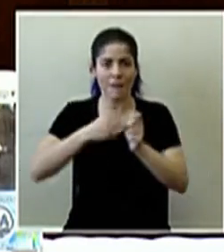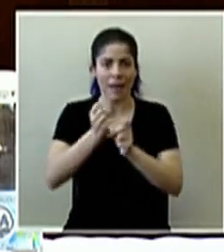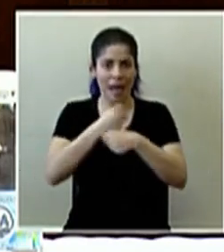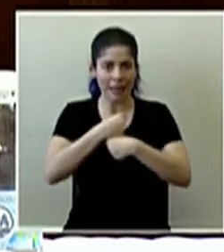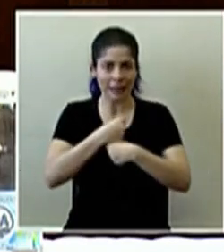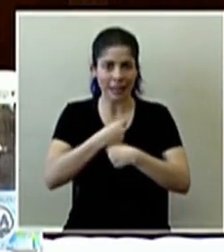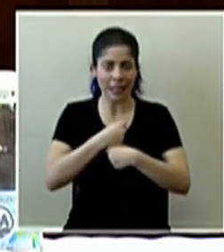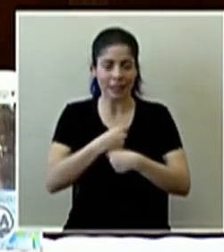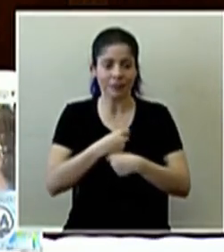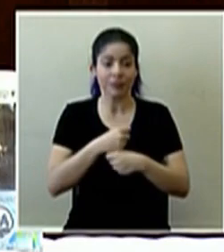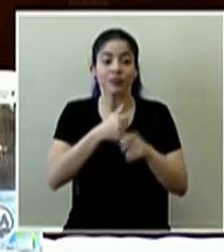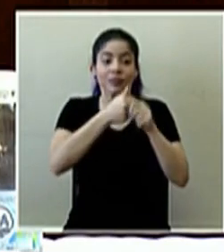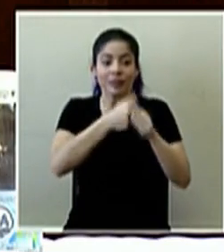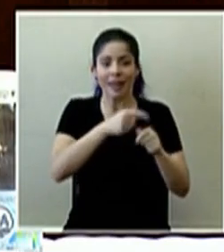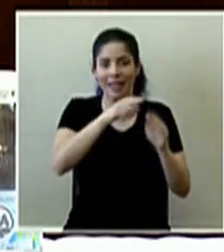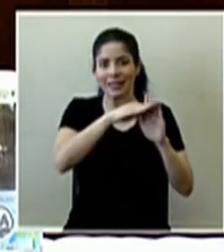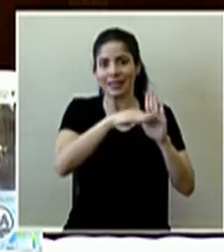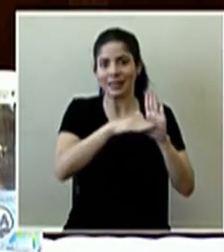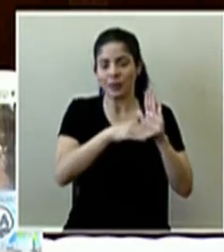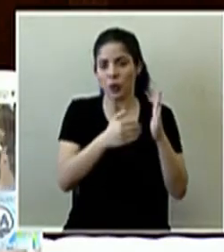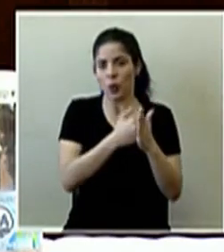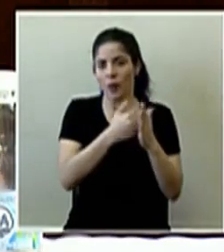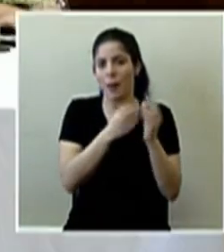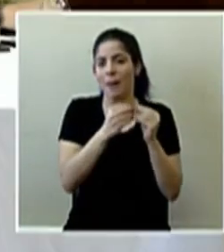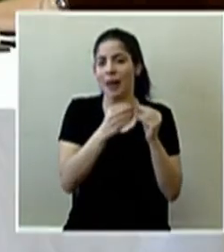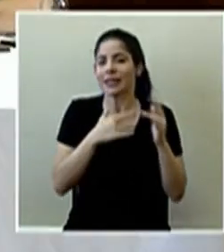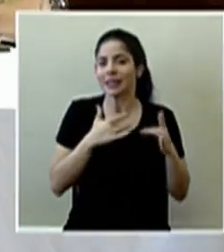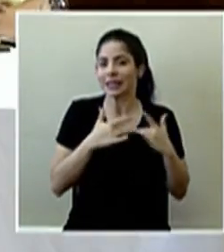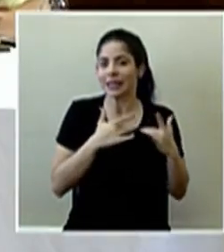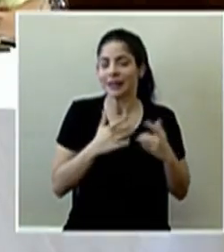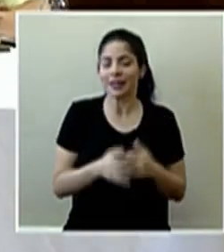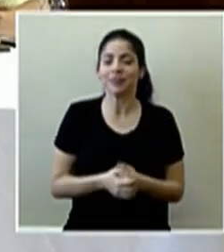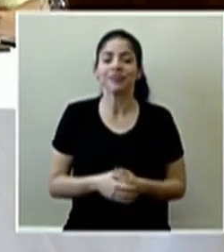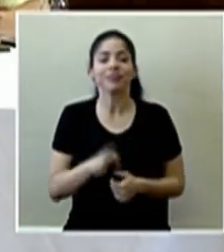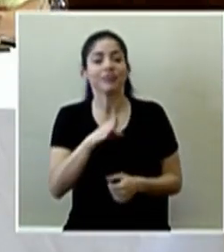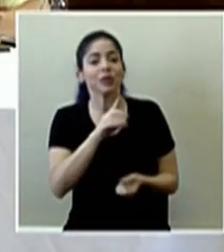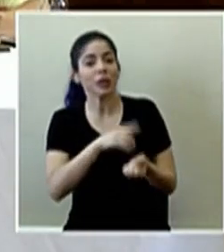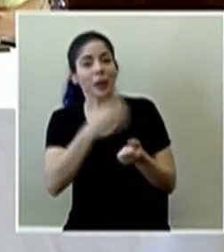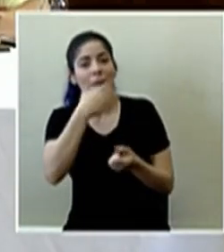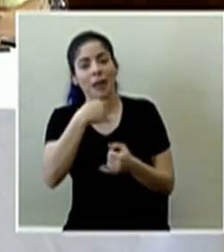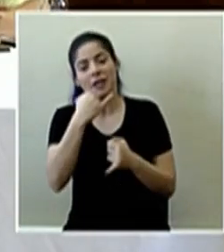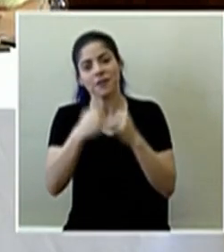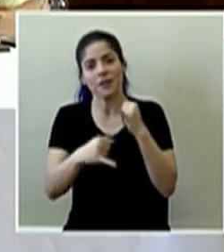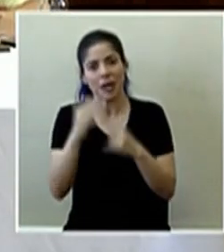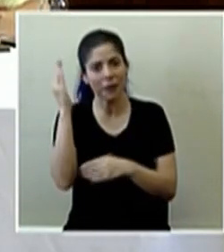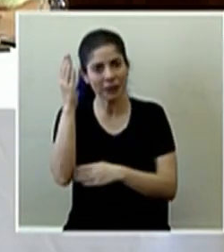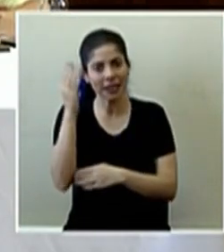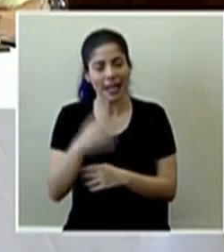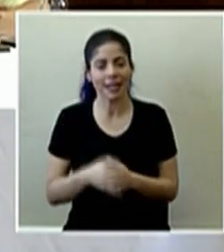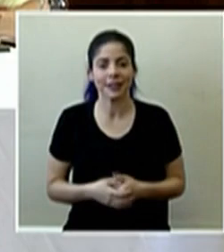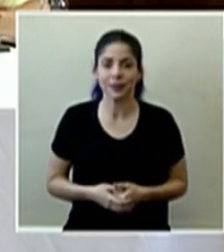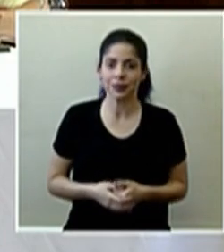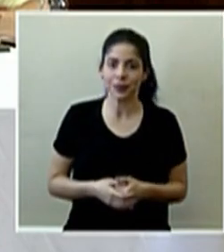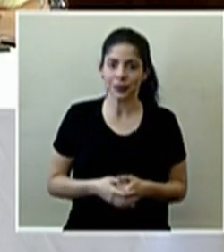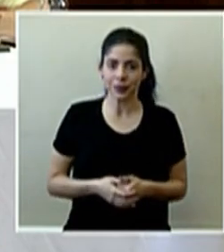hacer con esos lineamientos sensibles que tenemos. Doctor Macaya, su mensaje final.